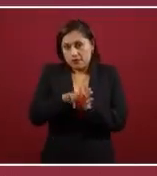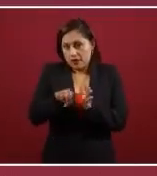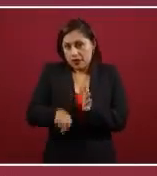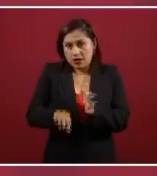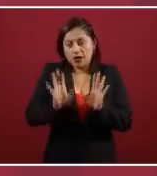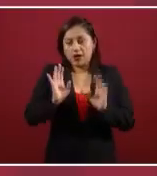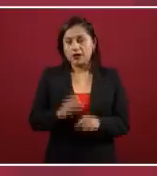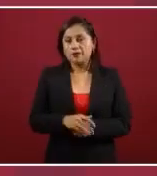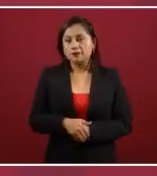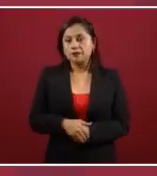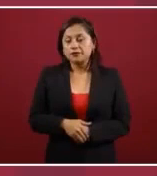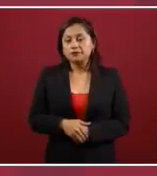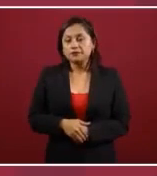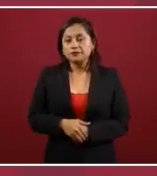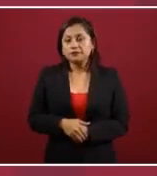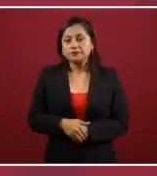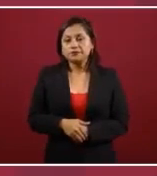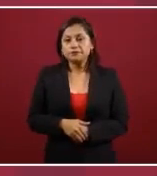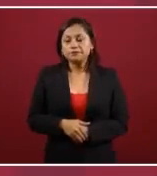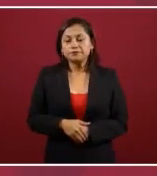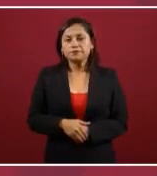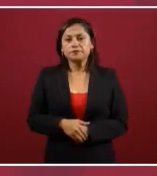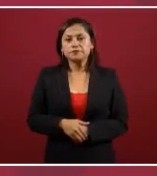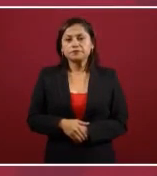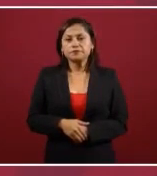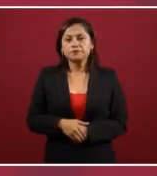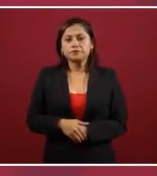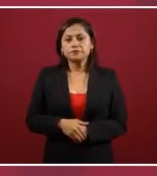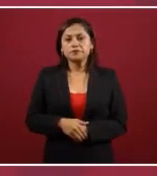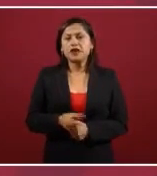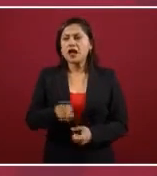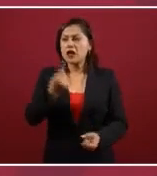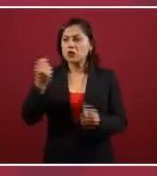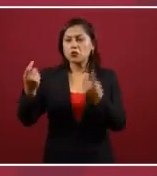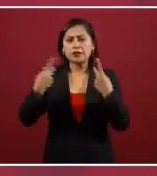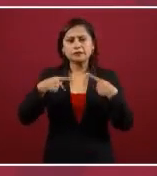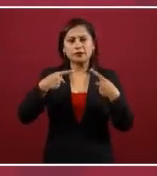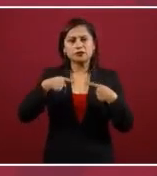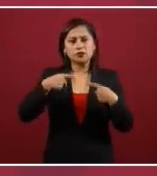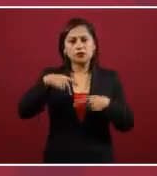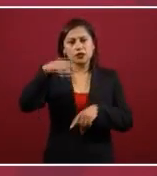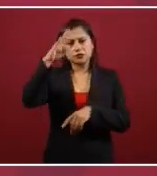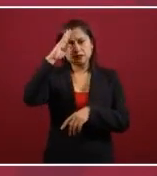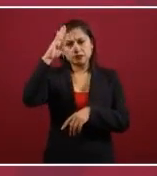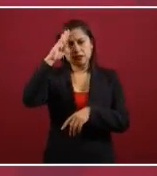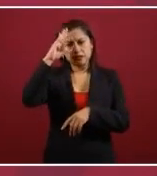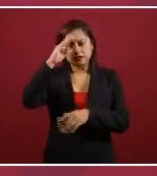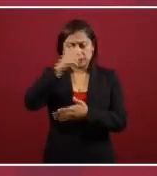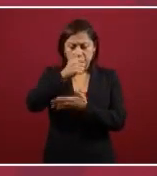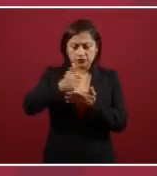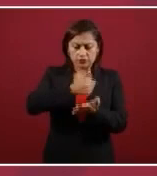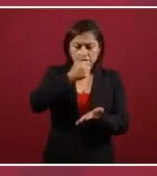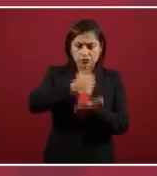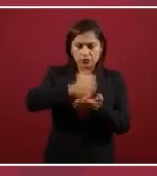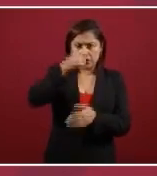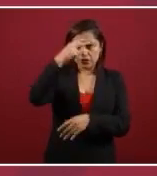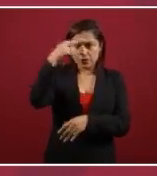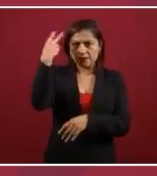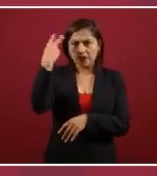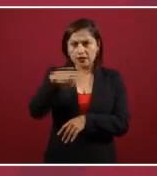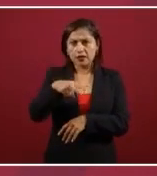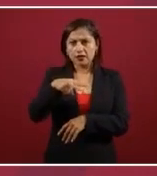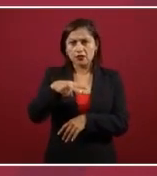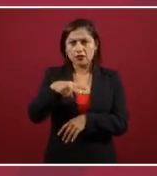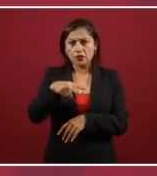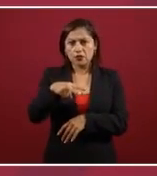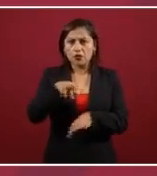veces se piensa de que en esta ciudad, como cada quien está